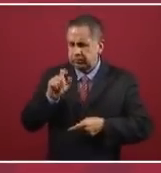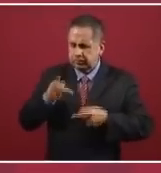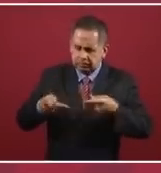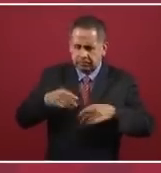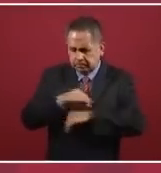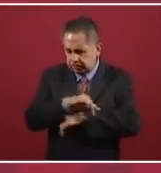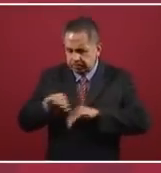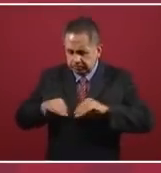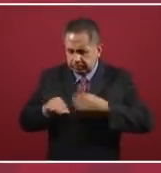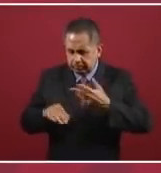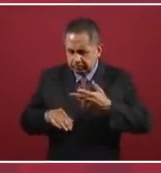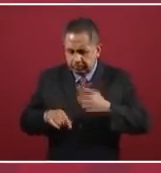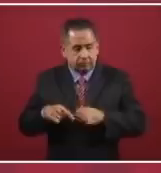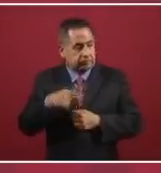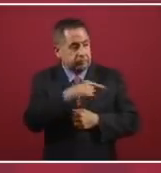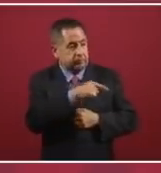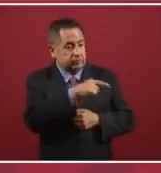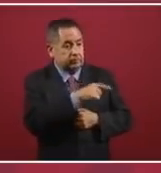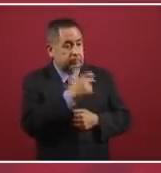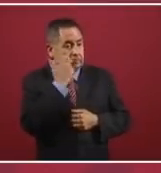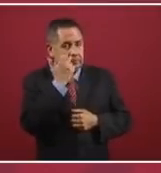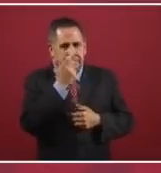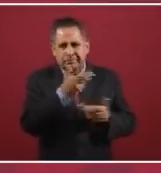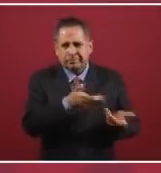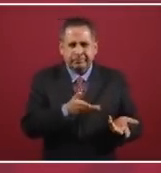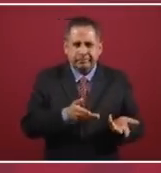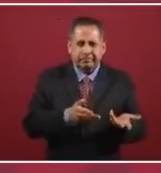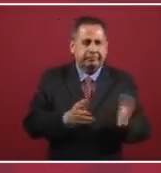pues en gabinete